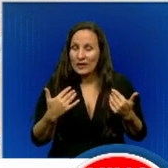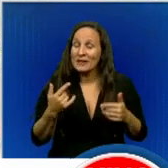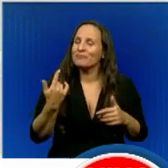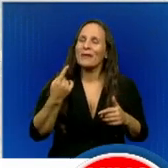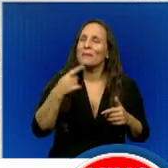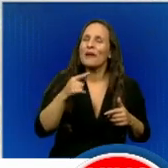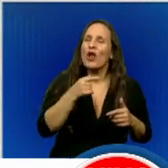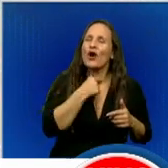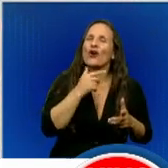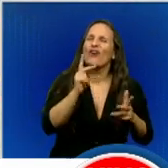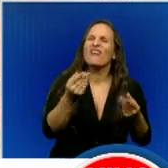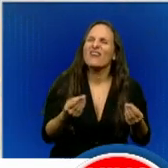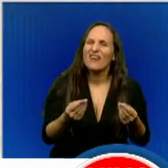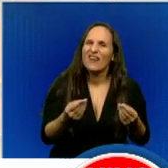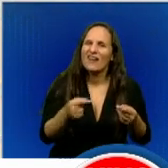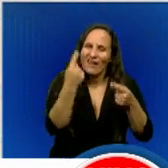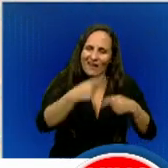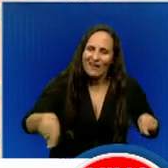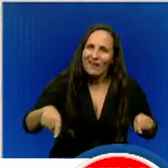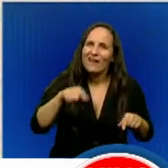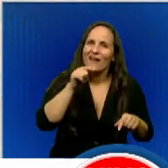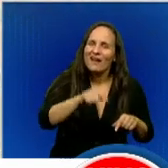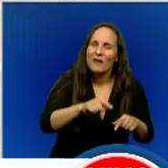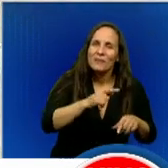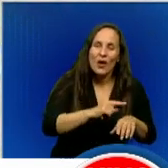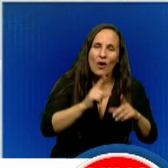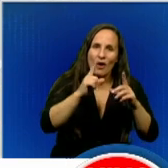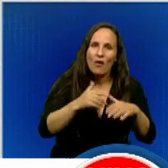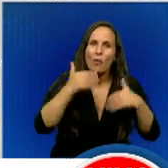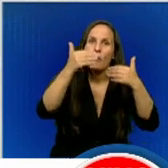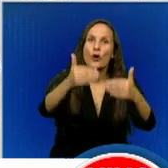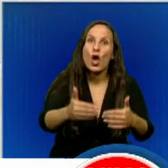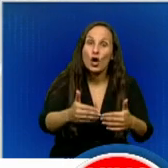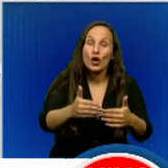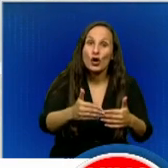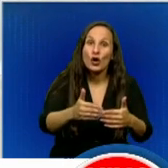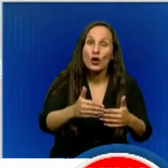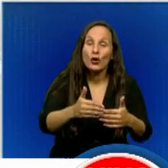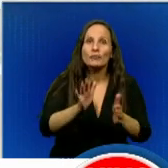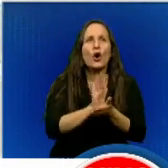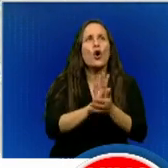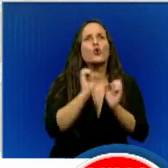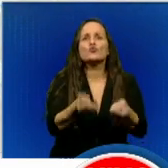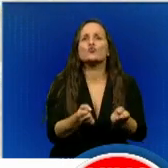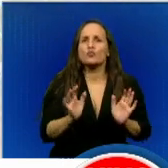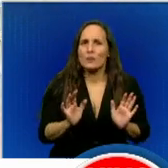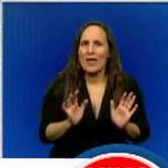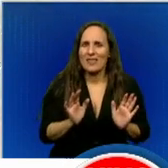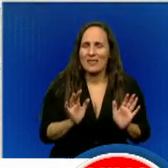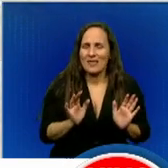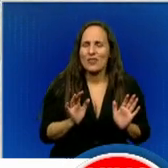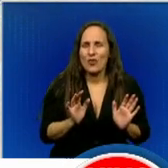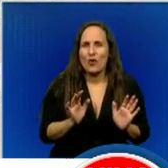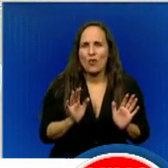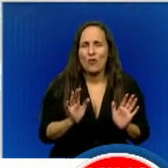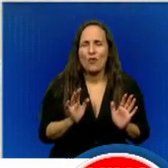produce esta prórroga esta suspensión mejor